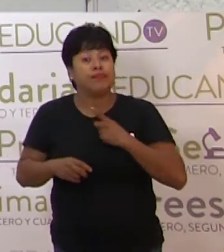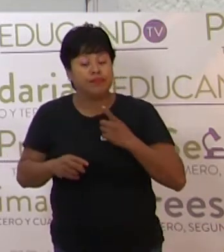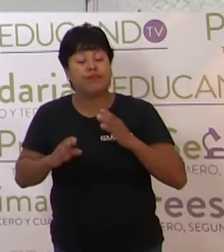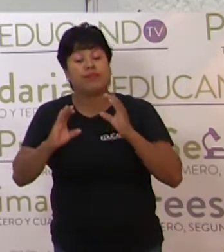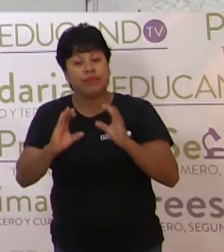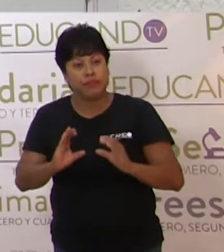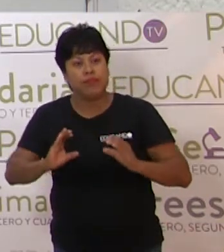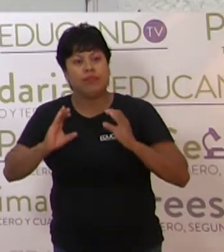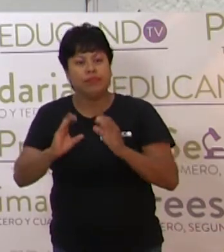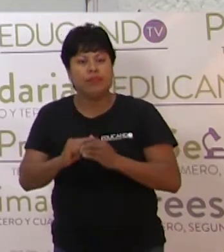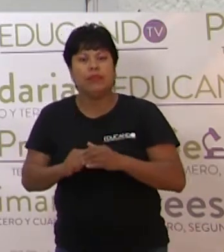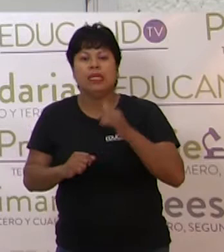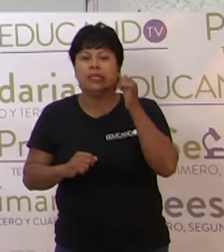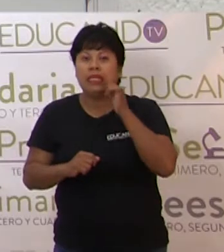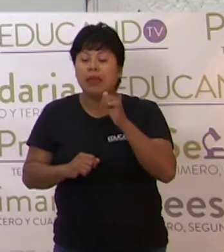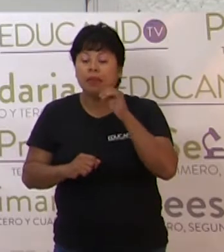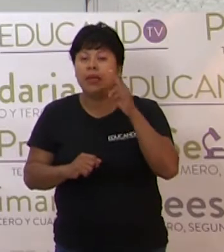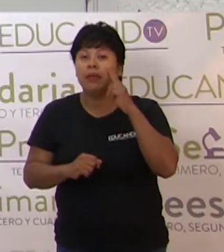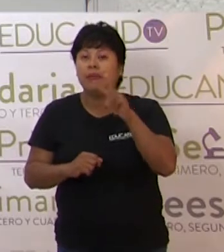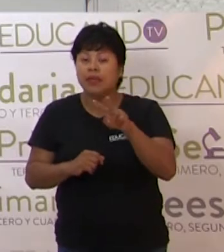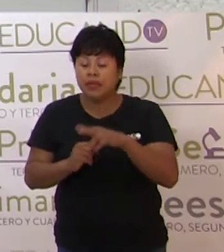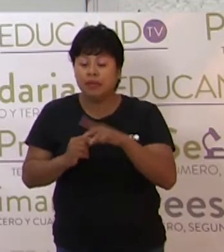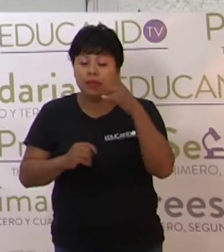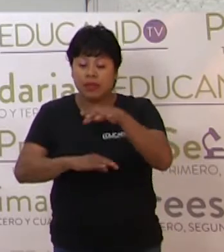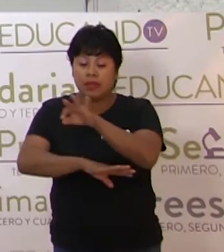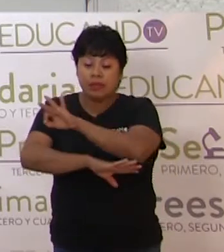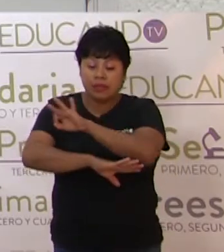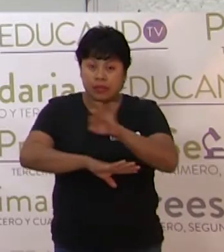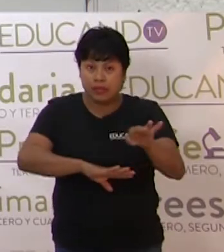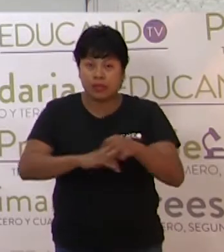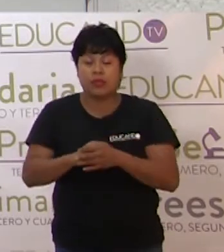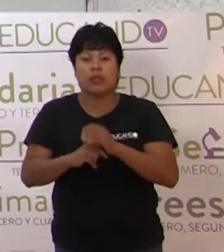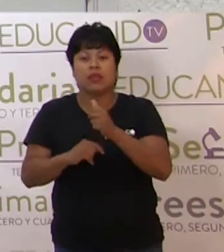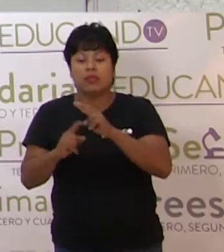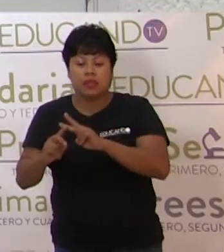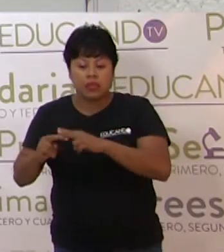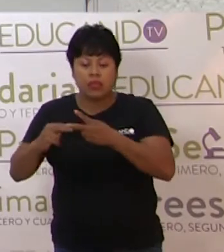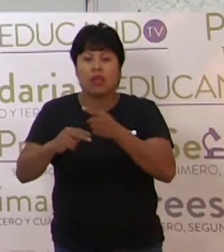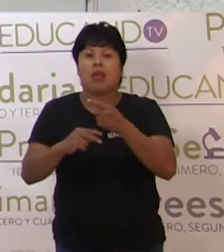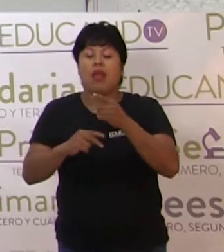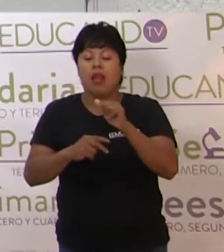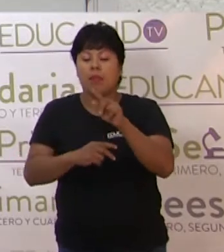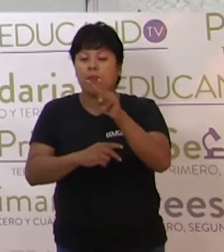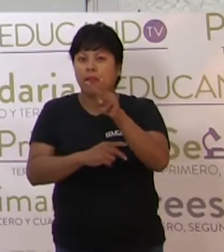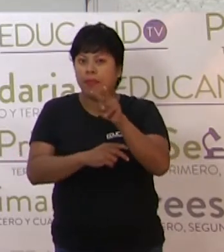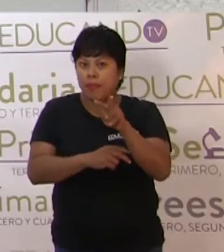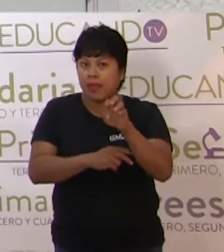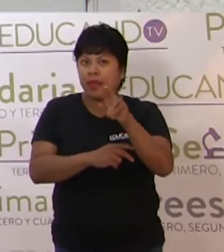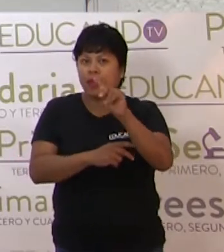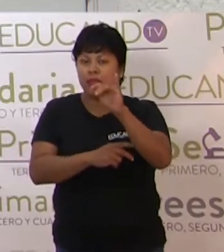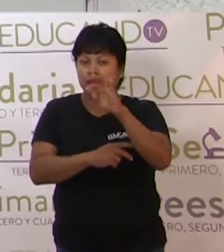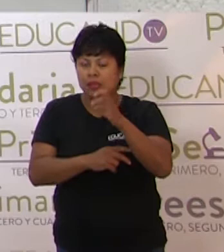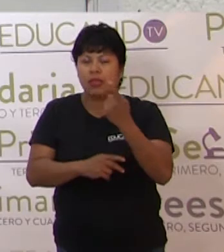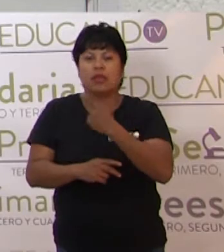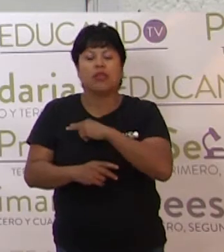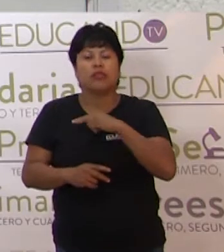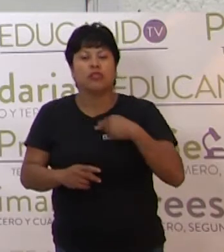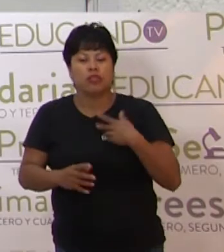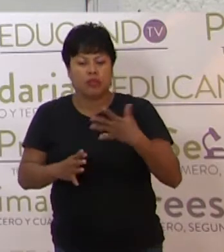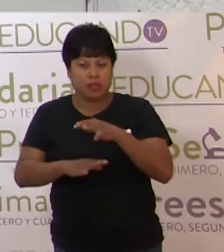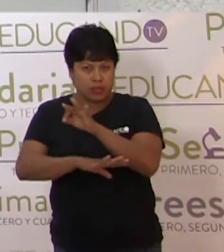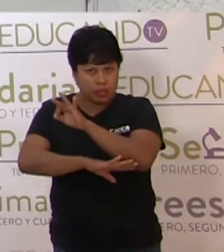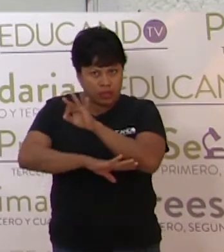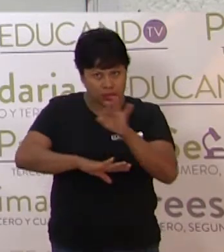de siempre considerar para trazar la línea el lado opuesto al vértice que vamos a del que vamos a trazar